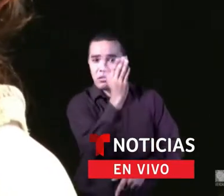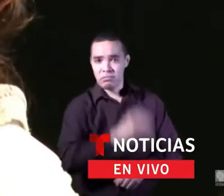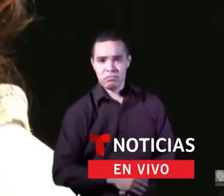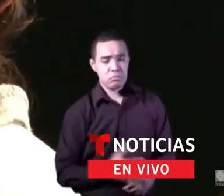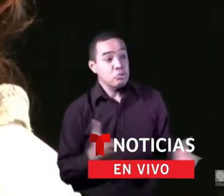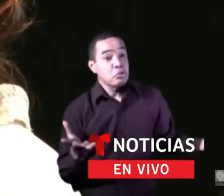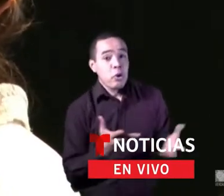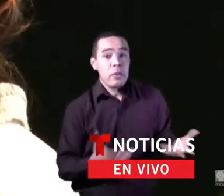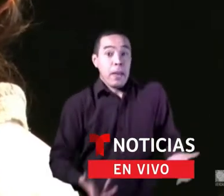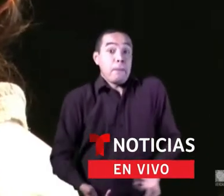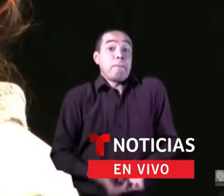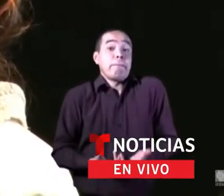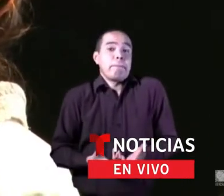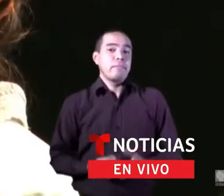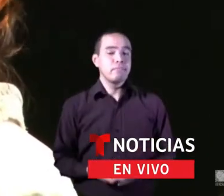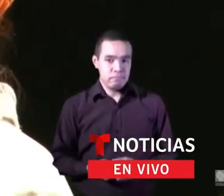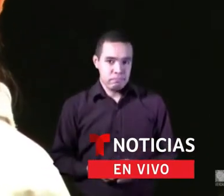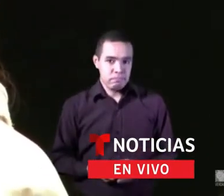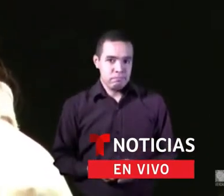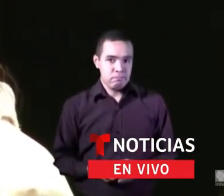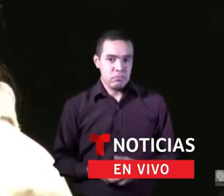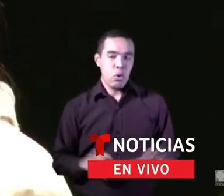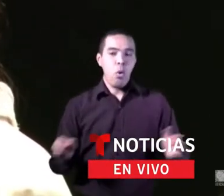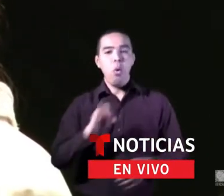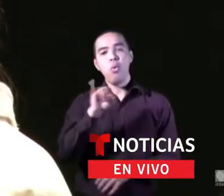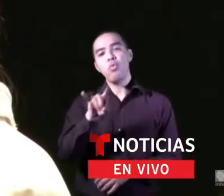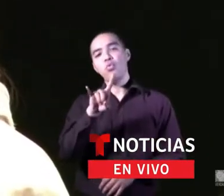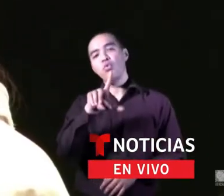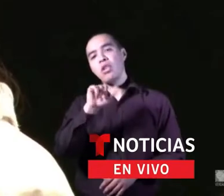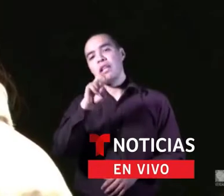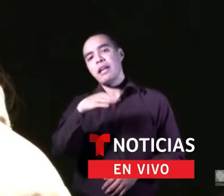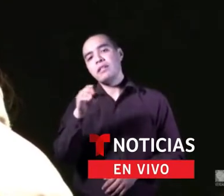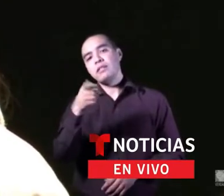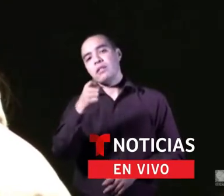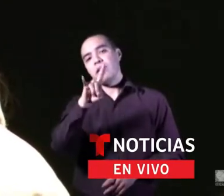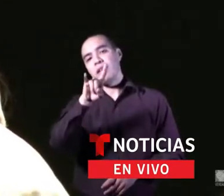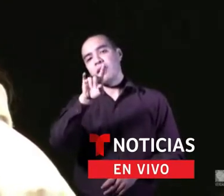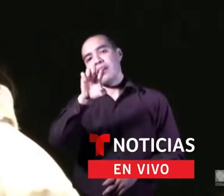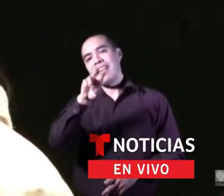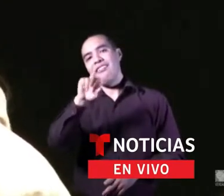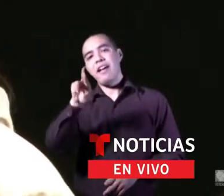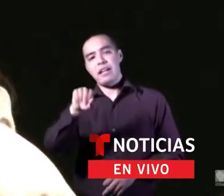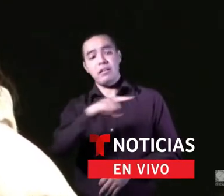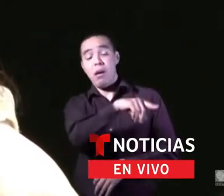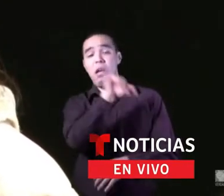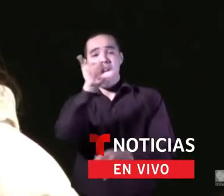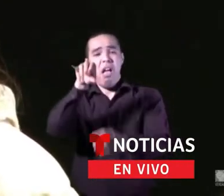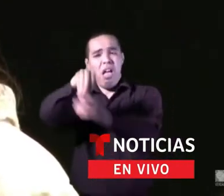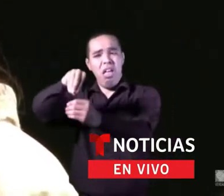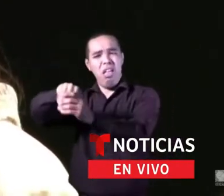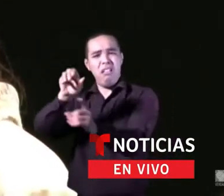hora que murió sufriendo en cautiverio porque no le dieron atención médica